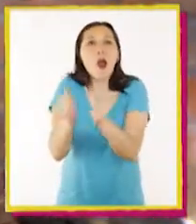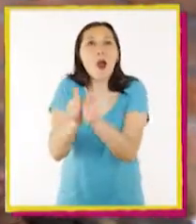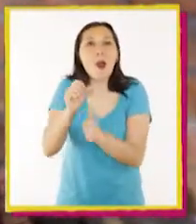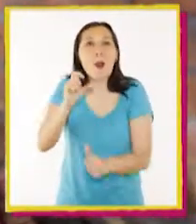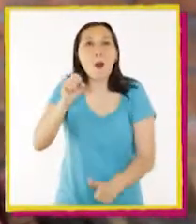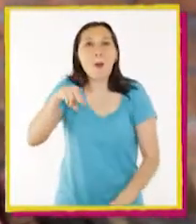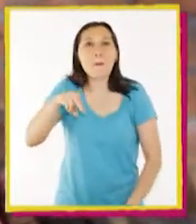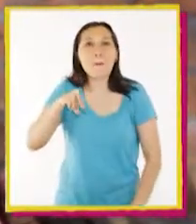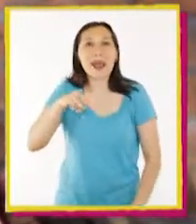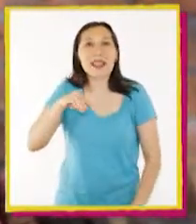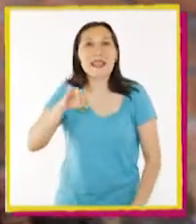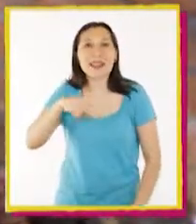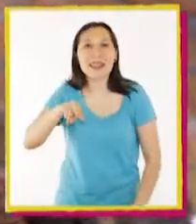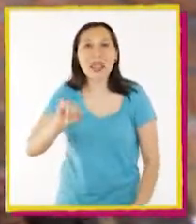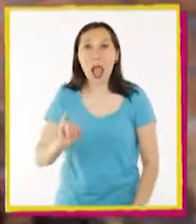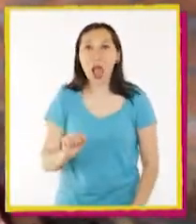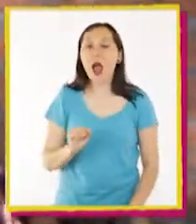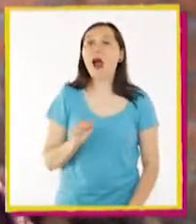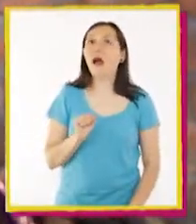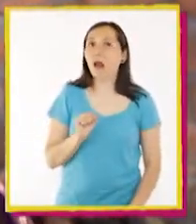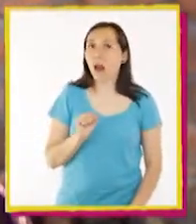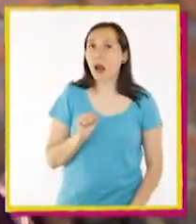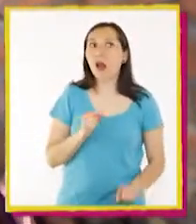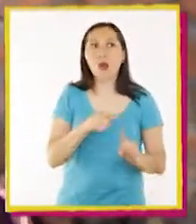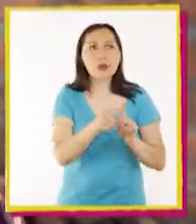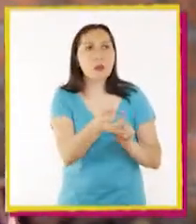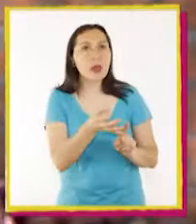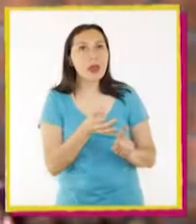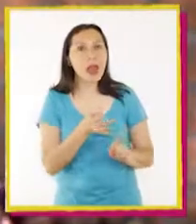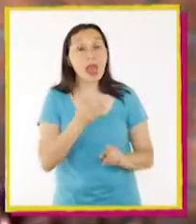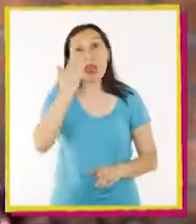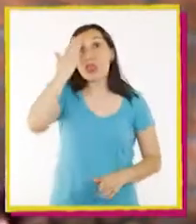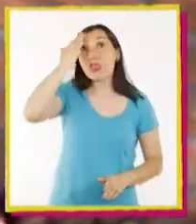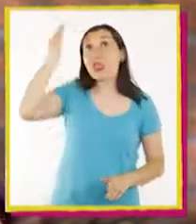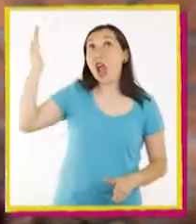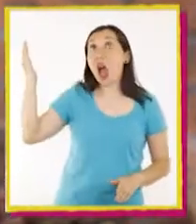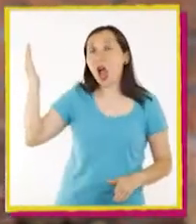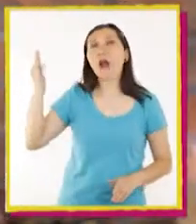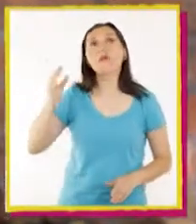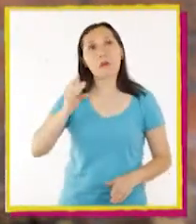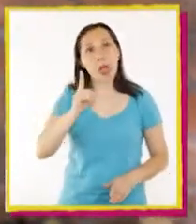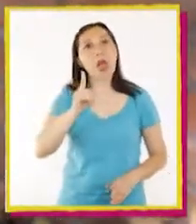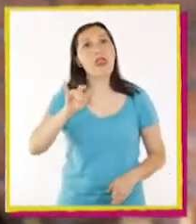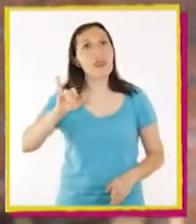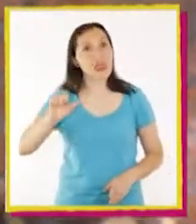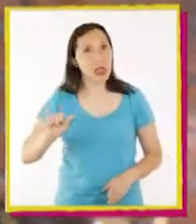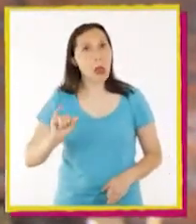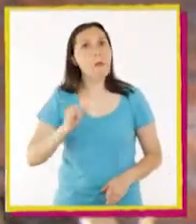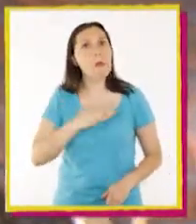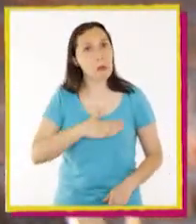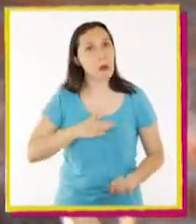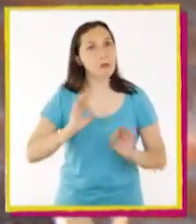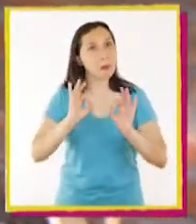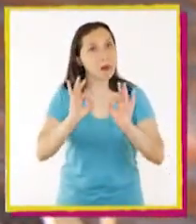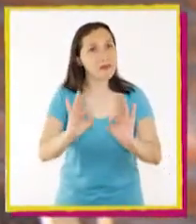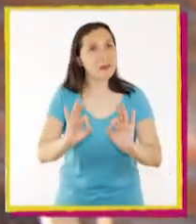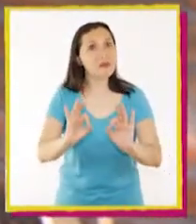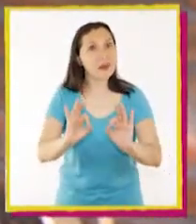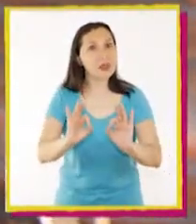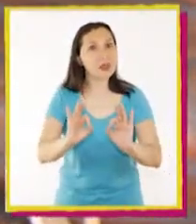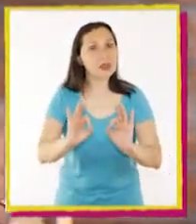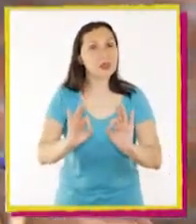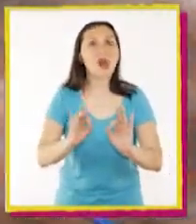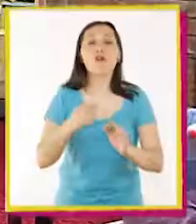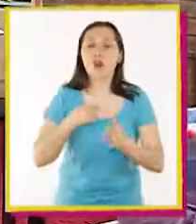¡Compañía! ¡Súper! Y por acá también me dicen día, me gusta. Queda perfecto